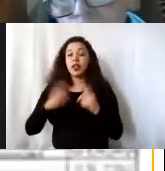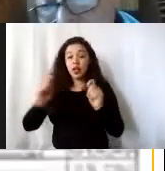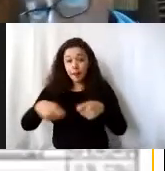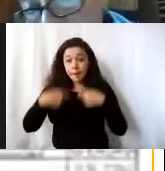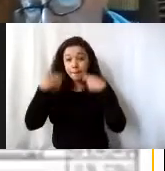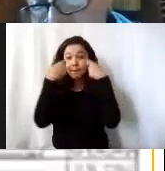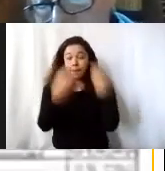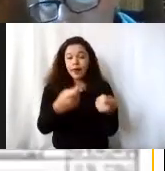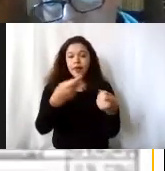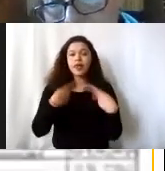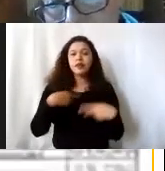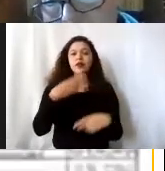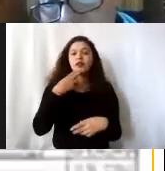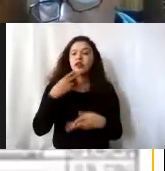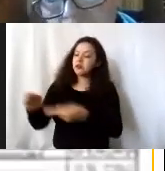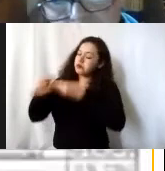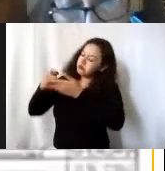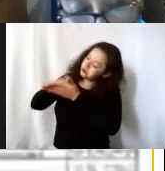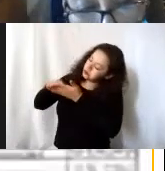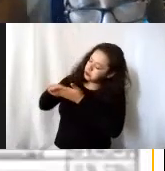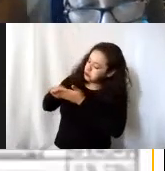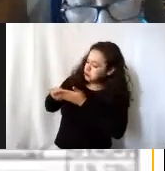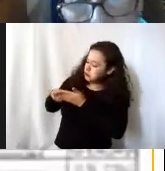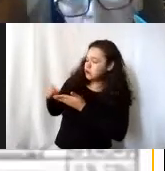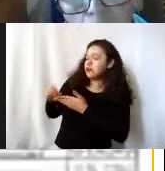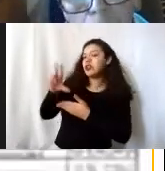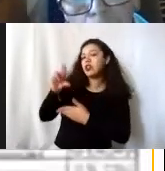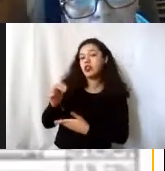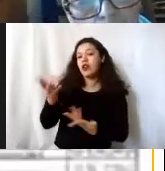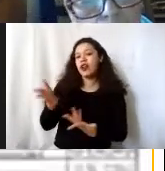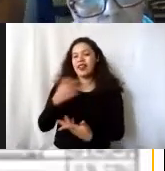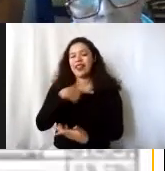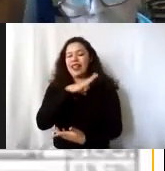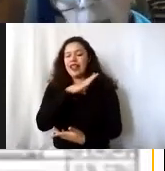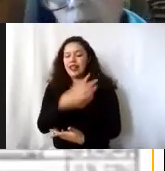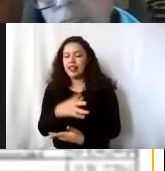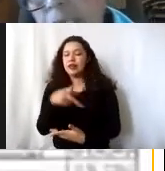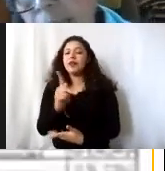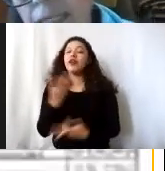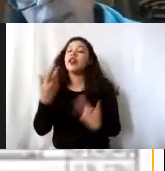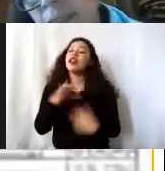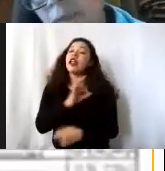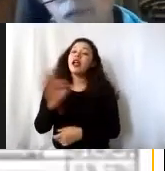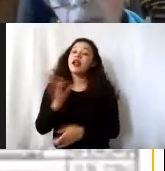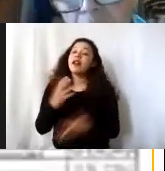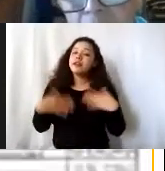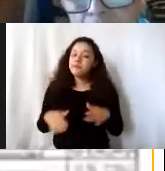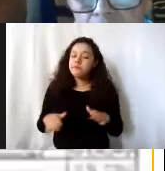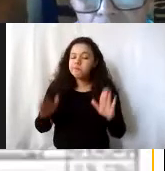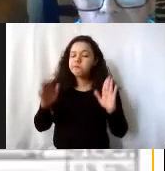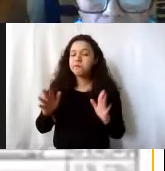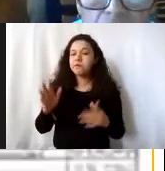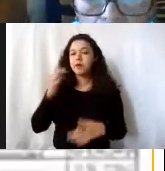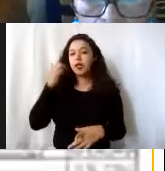al usuario o al beneficiario, generalmente. Pero supongamos que fuera así